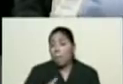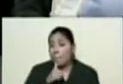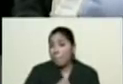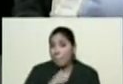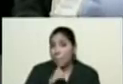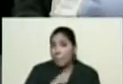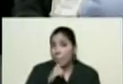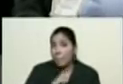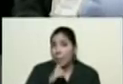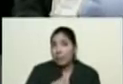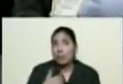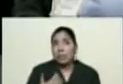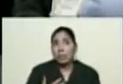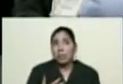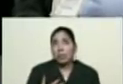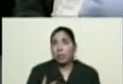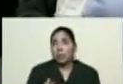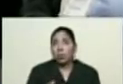cuando por fin